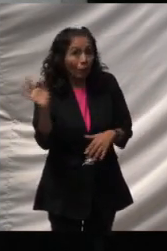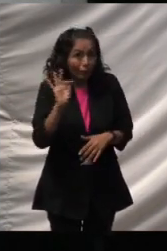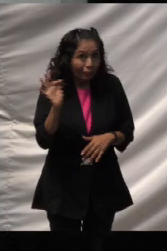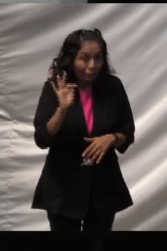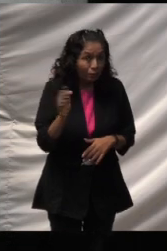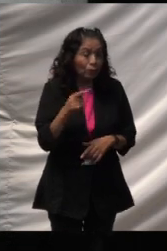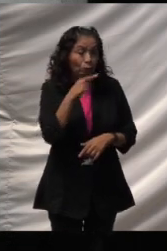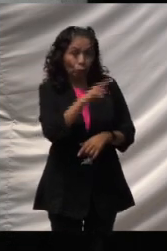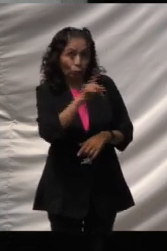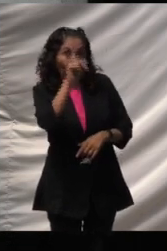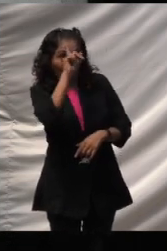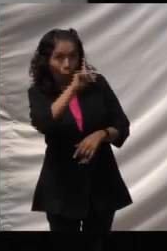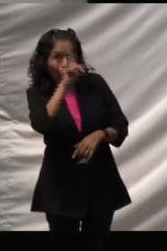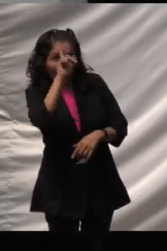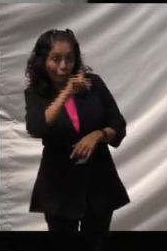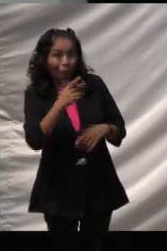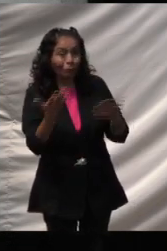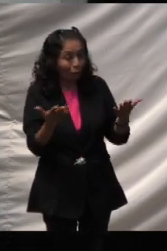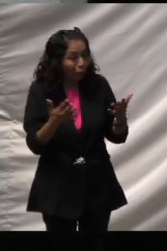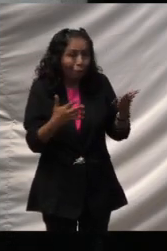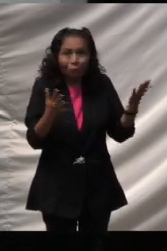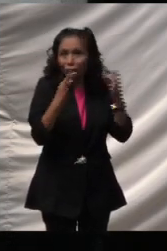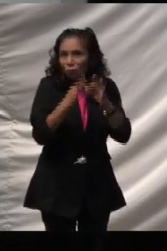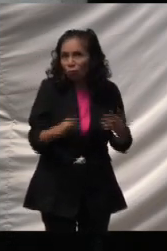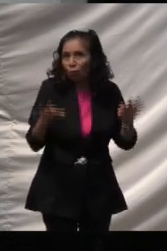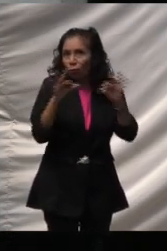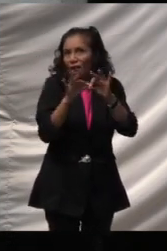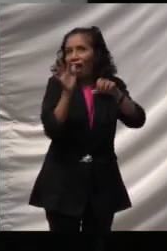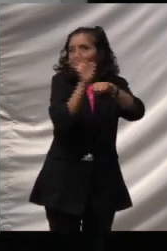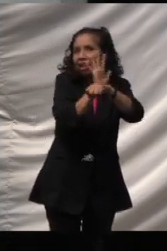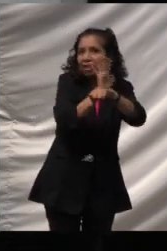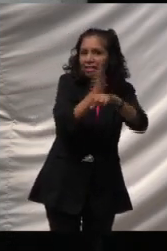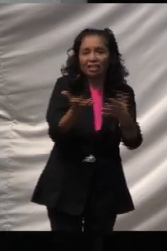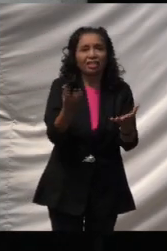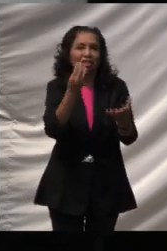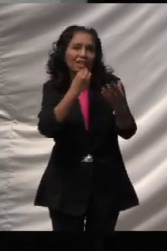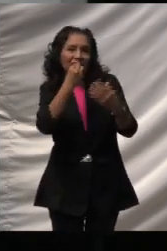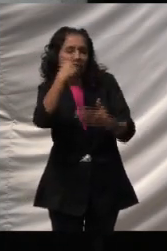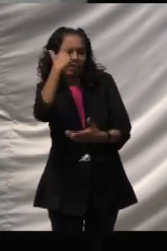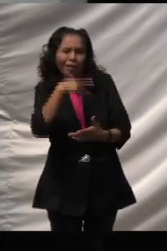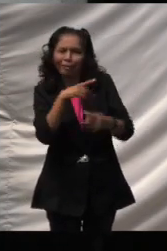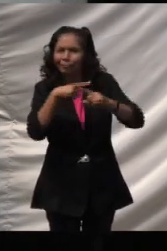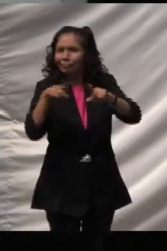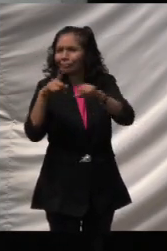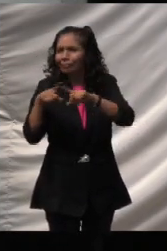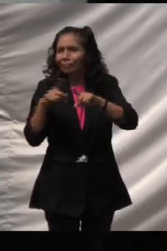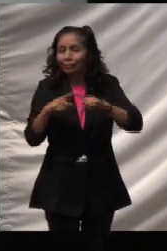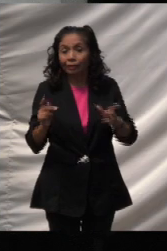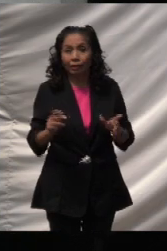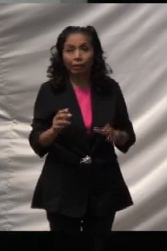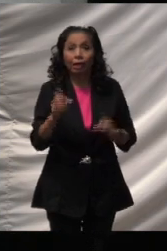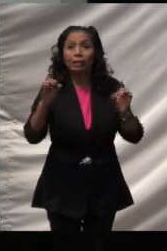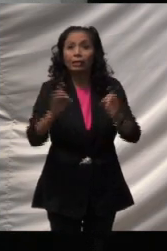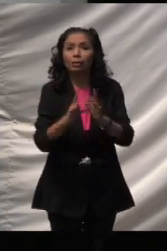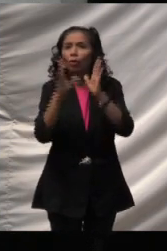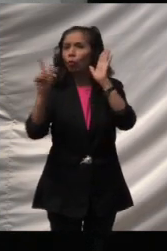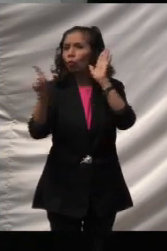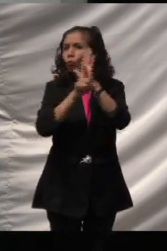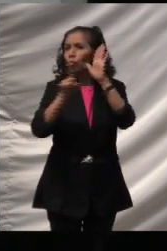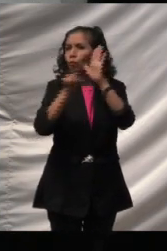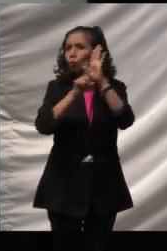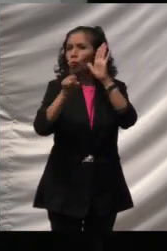otro consejo, pueden variar esas salidas como ir al cine o a cenar. En eso suena la campana de la